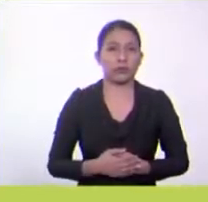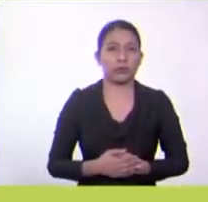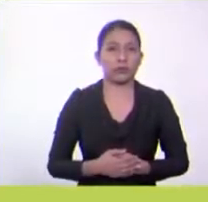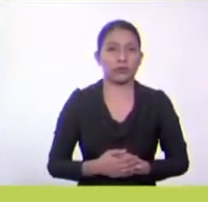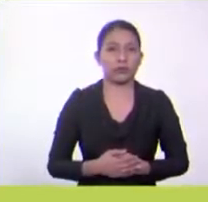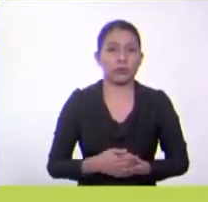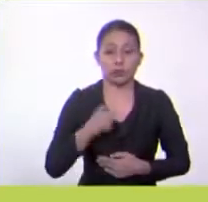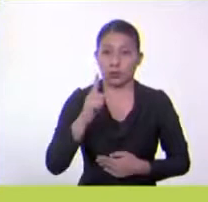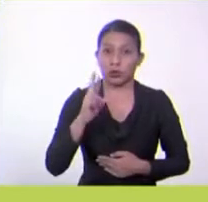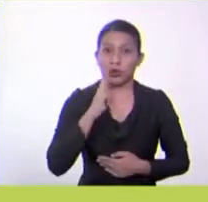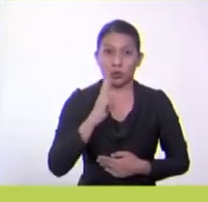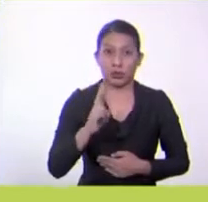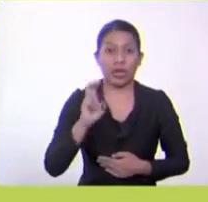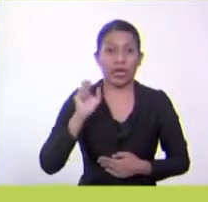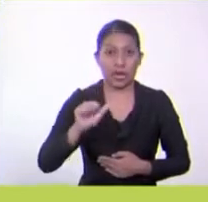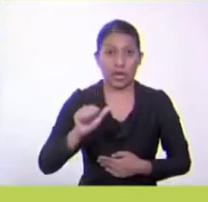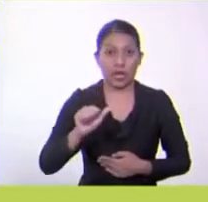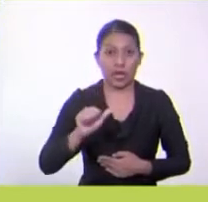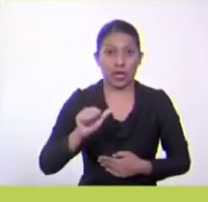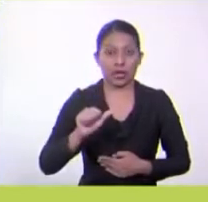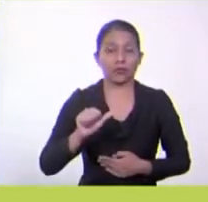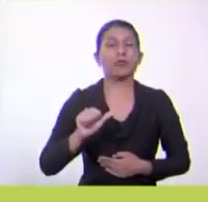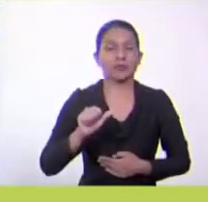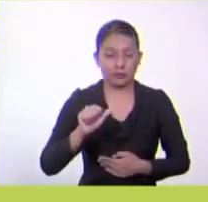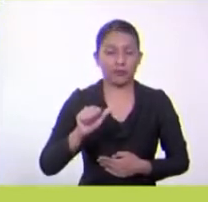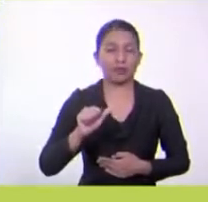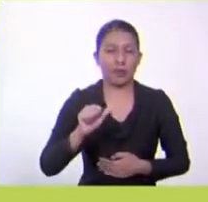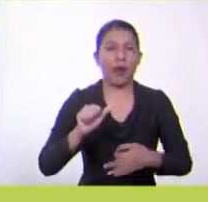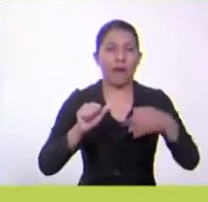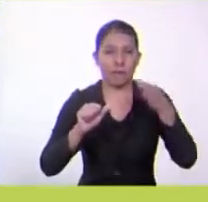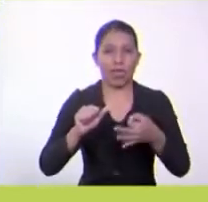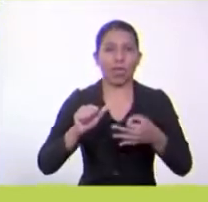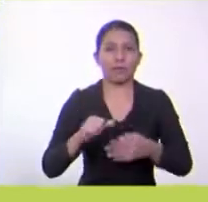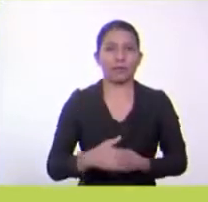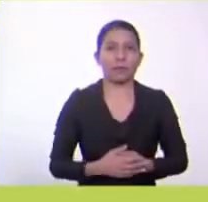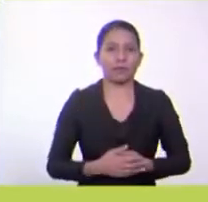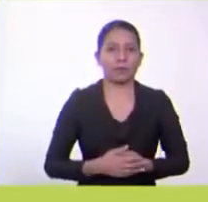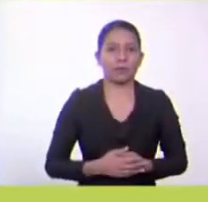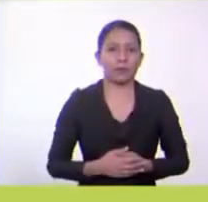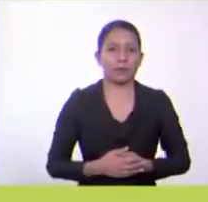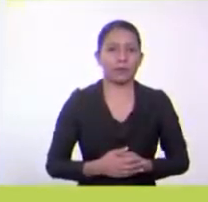Si tu respuesta es el literal A, estás en lo correcto.